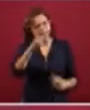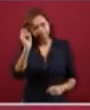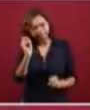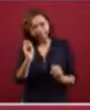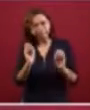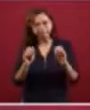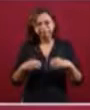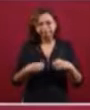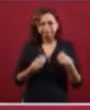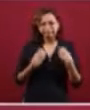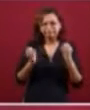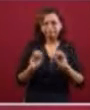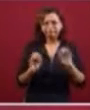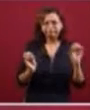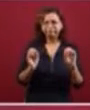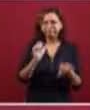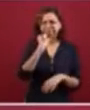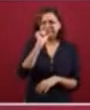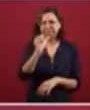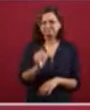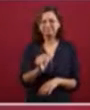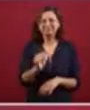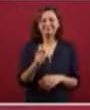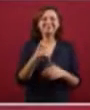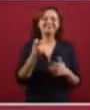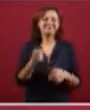ha sido una práctica